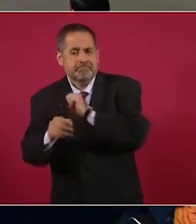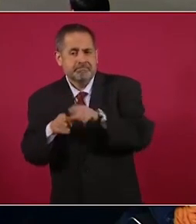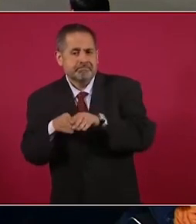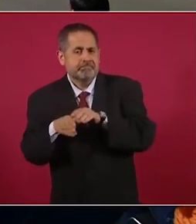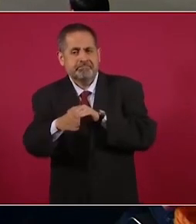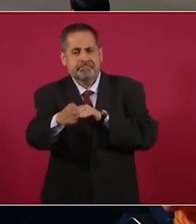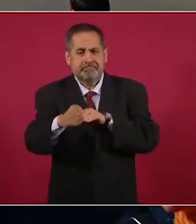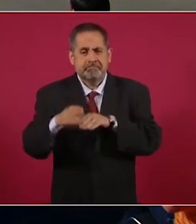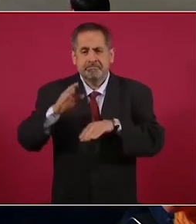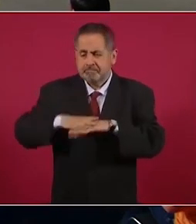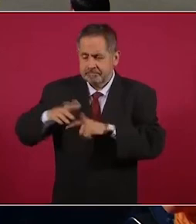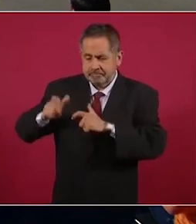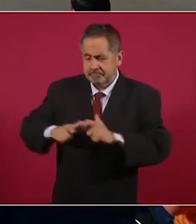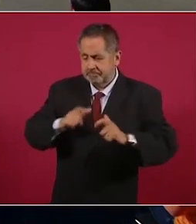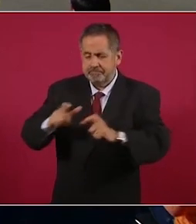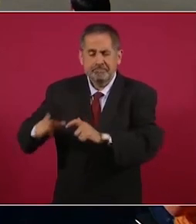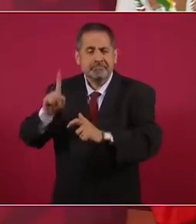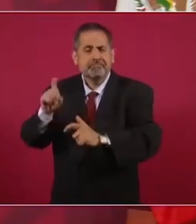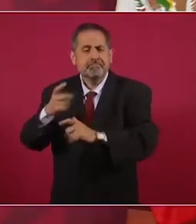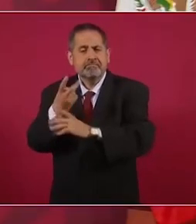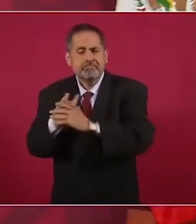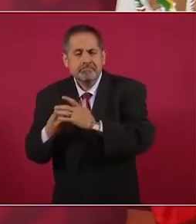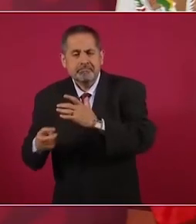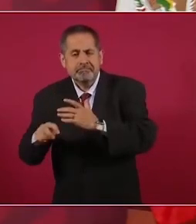más cenotes,